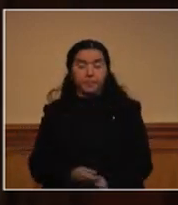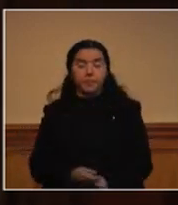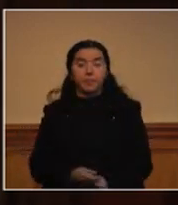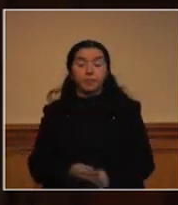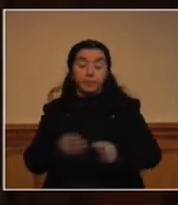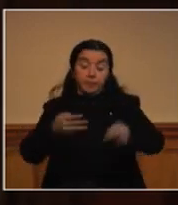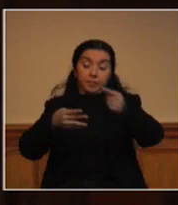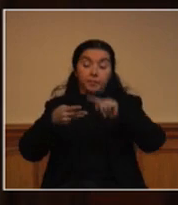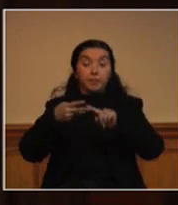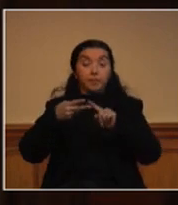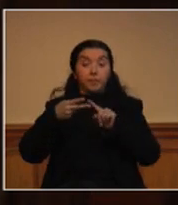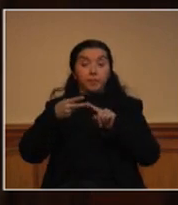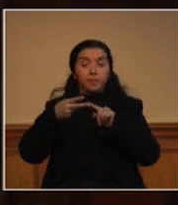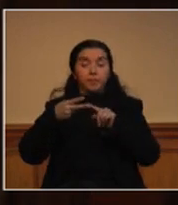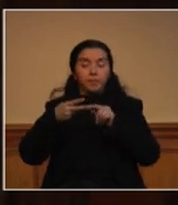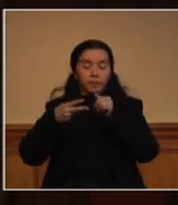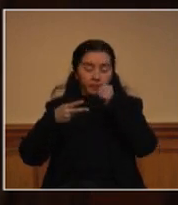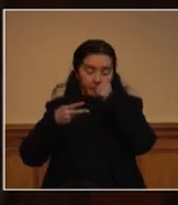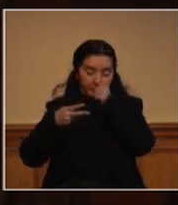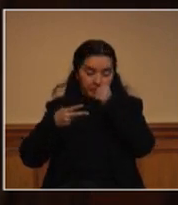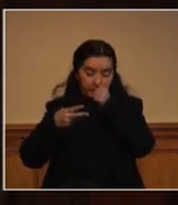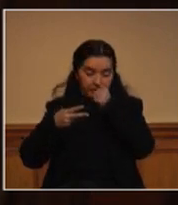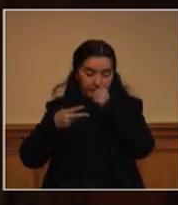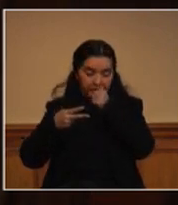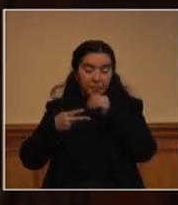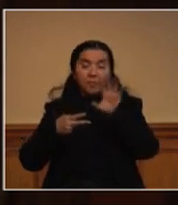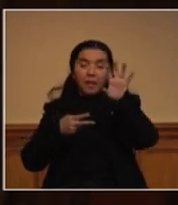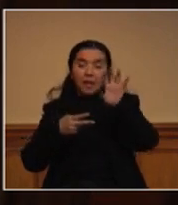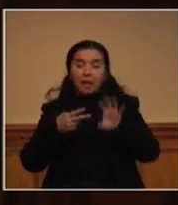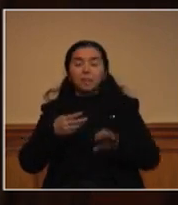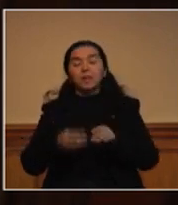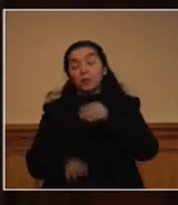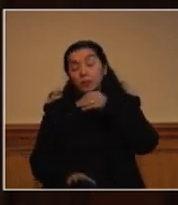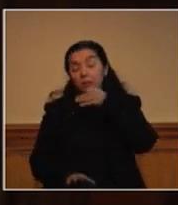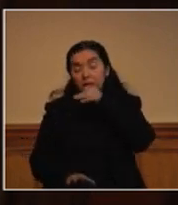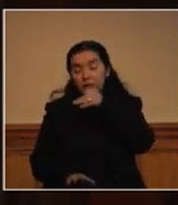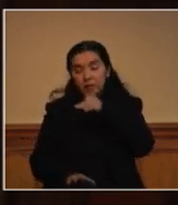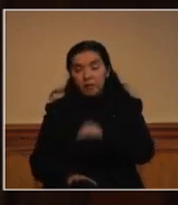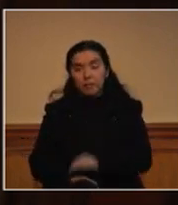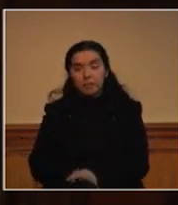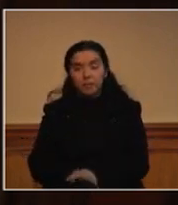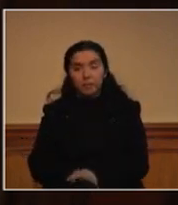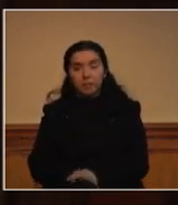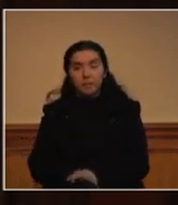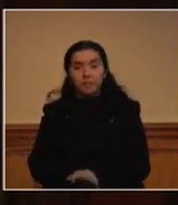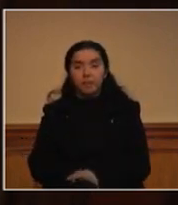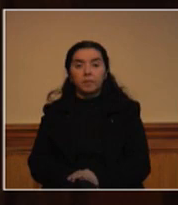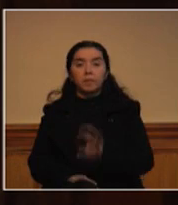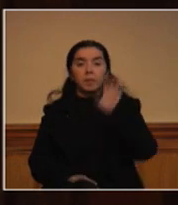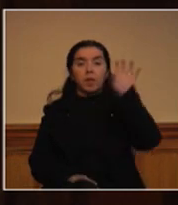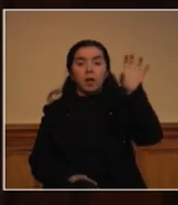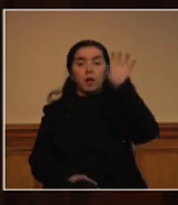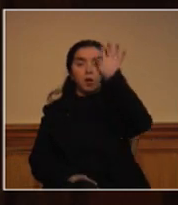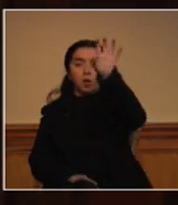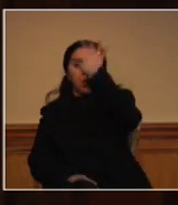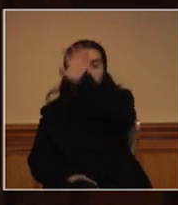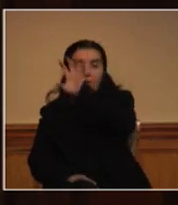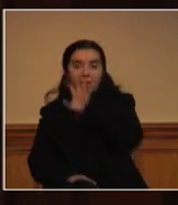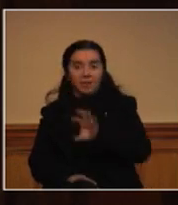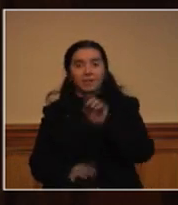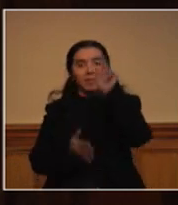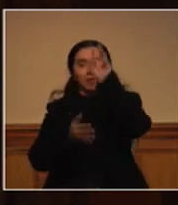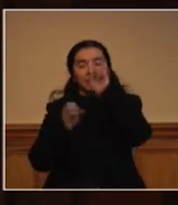En segundo lugar, otro de los aspectos de la intervención que quería comentar es el de los componentes de la